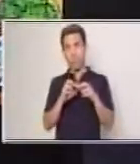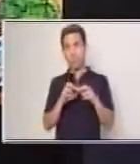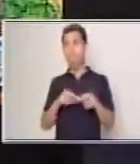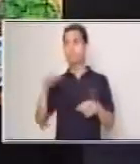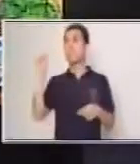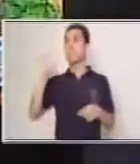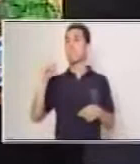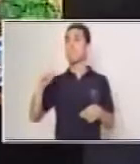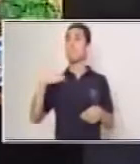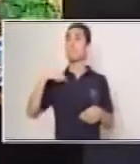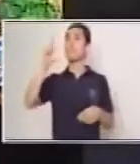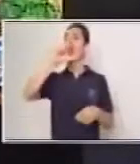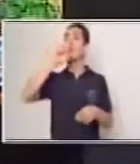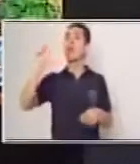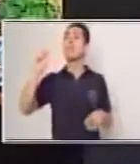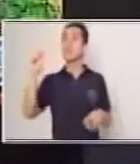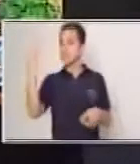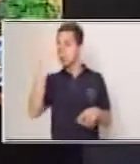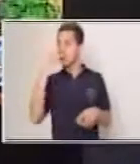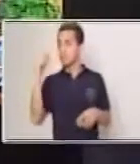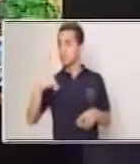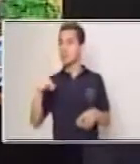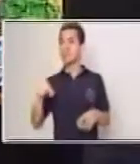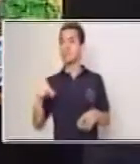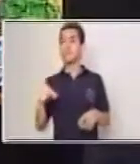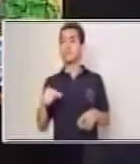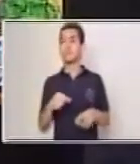Llegamos a un mes muy hermoso.